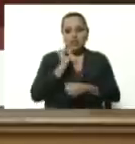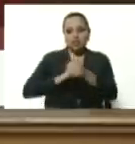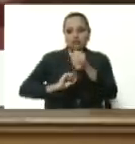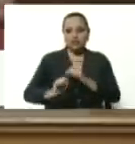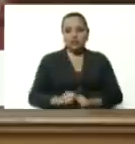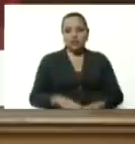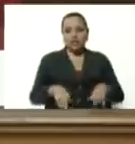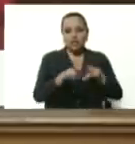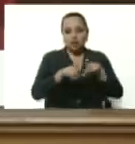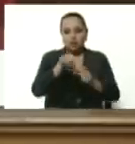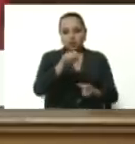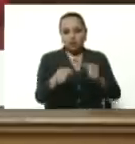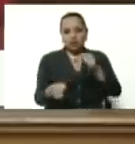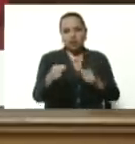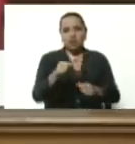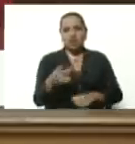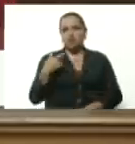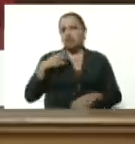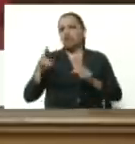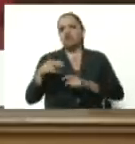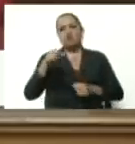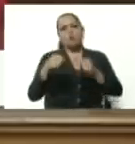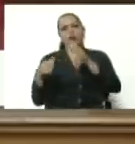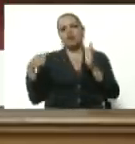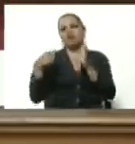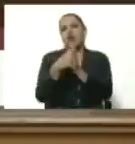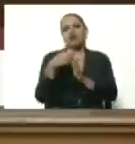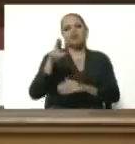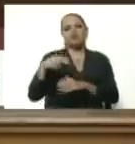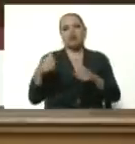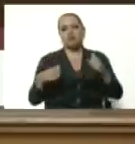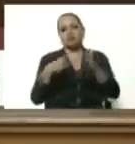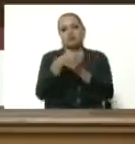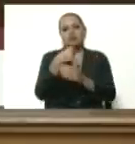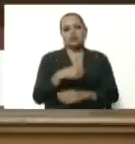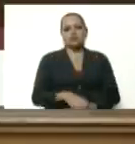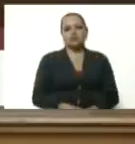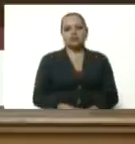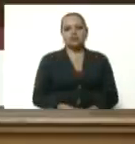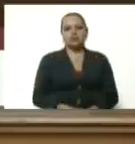uno va manejando. No, yo nunca voy a chocar, yo nunca voy a chocar. ¿Y el que viene?